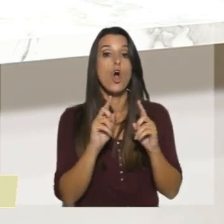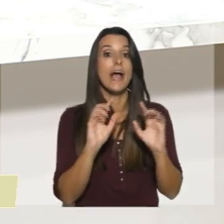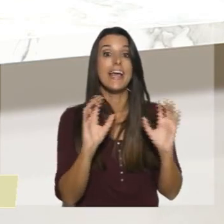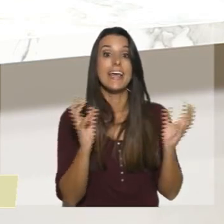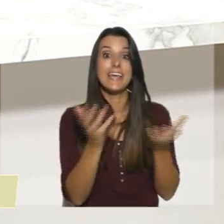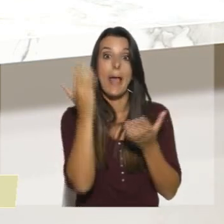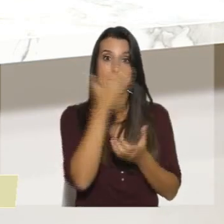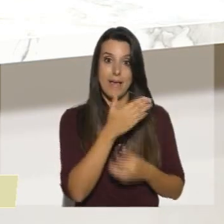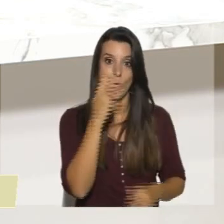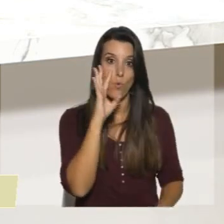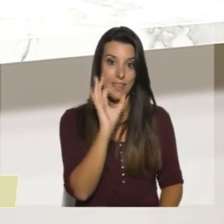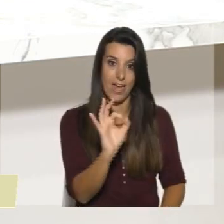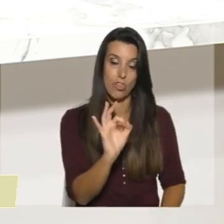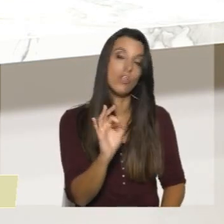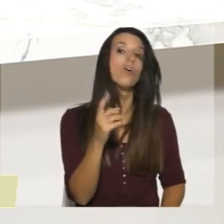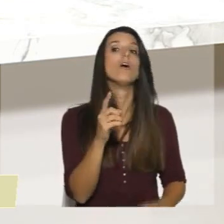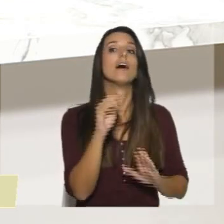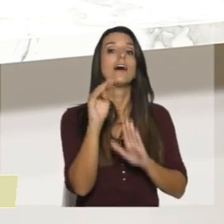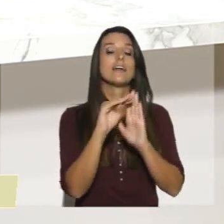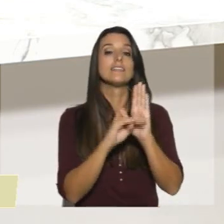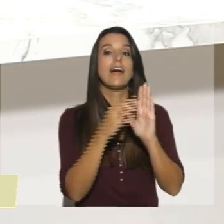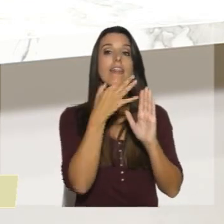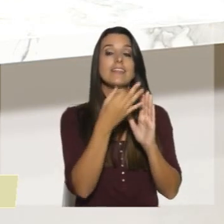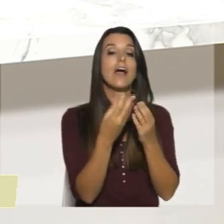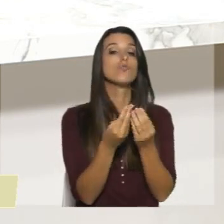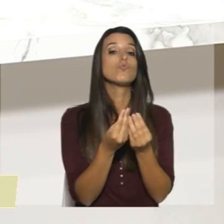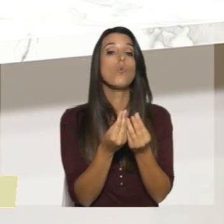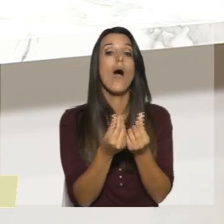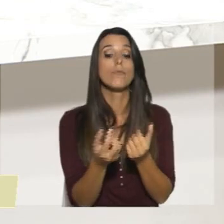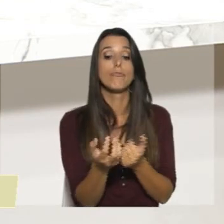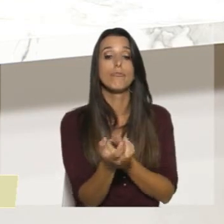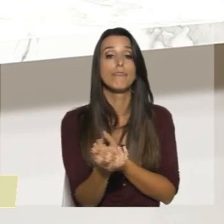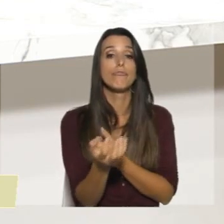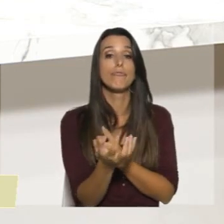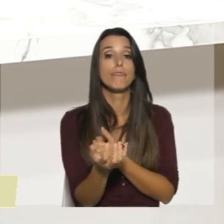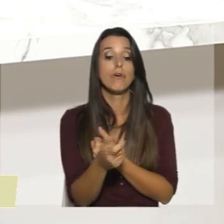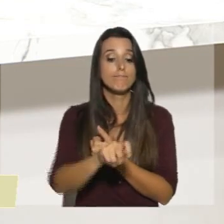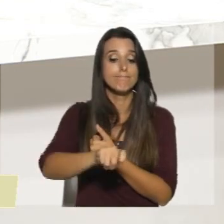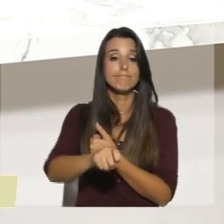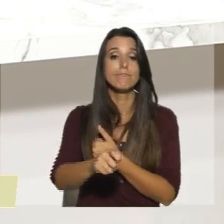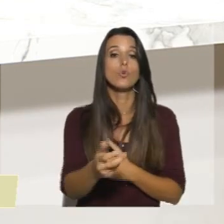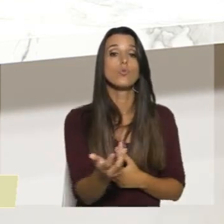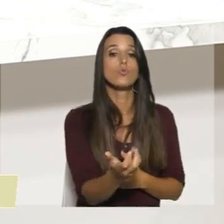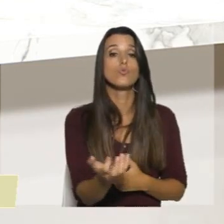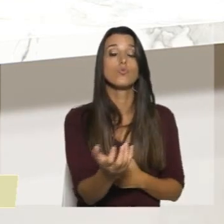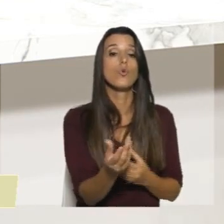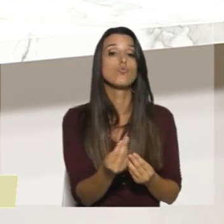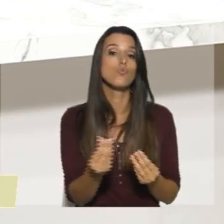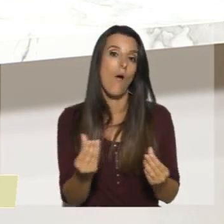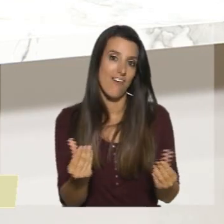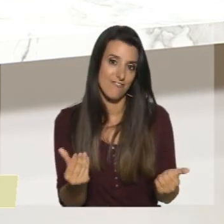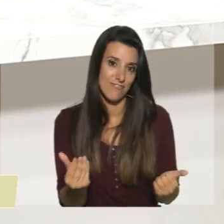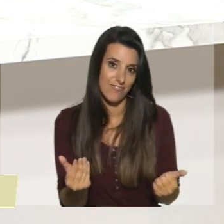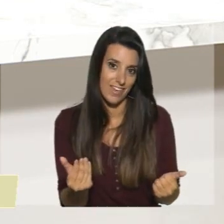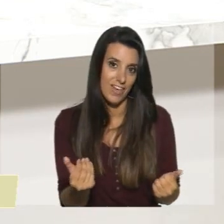se te caramelice. Bien. La receta decía, a fuego bien bajito, ¿ah? Para que no se te pase. Porque viste que si no el azúcar